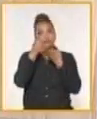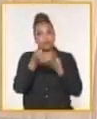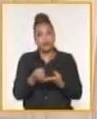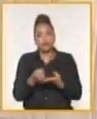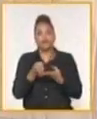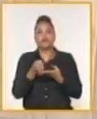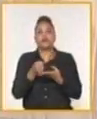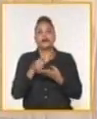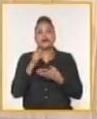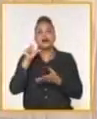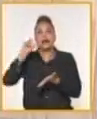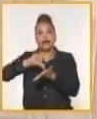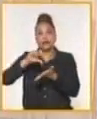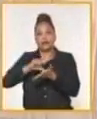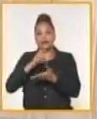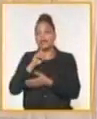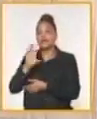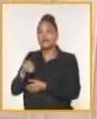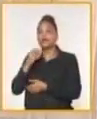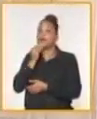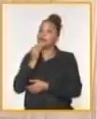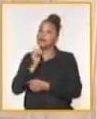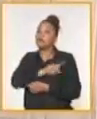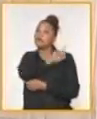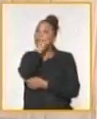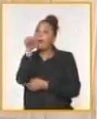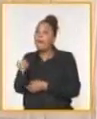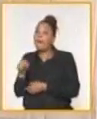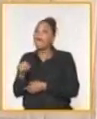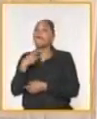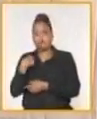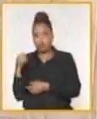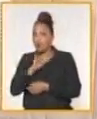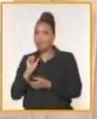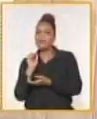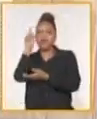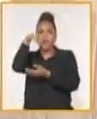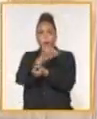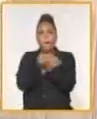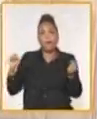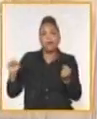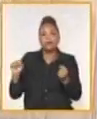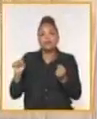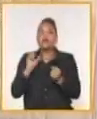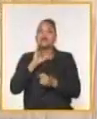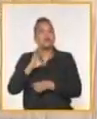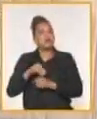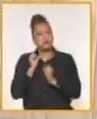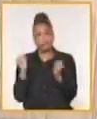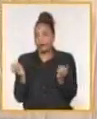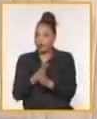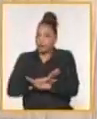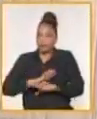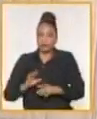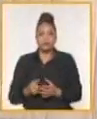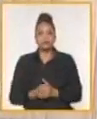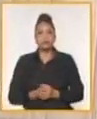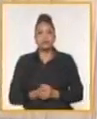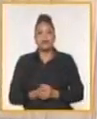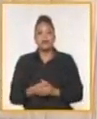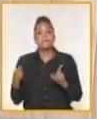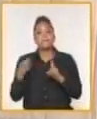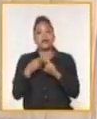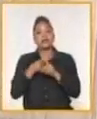le dijo a Israel, si le tiras la bomba atómica, yo te la voy a tirar. Así en el popular, voy a cerrar rápidamente, porque ¿qué